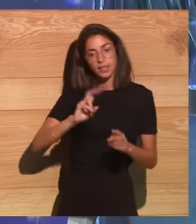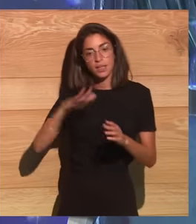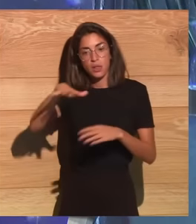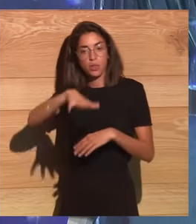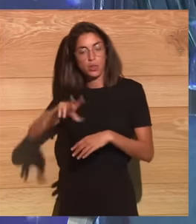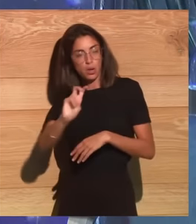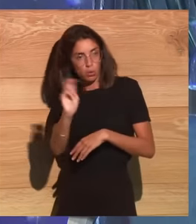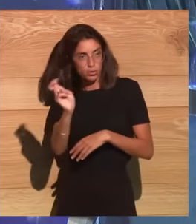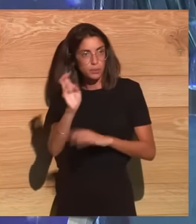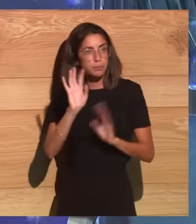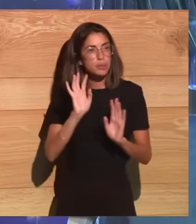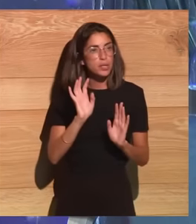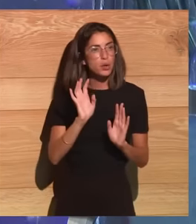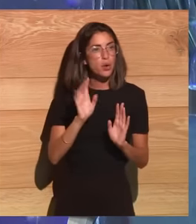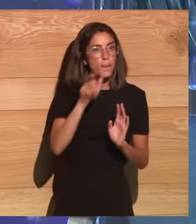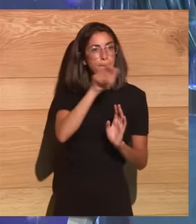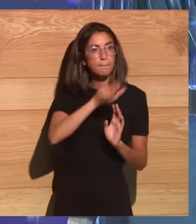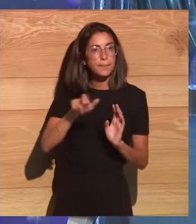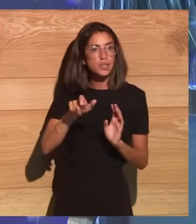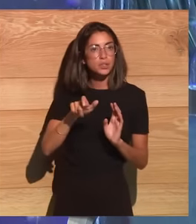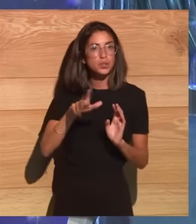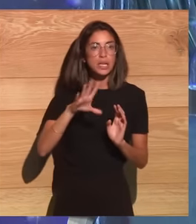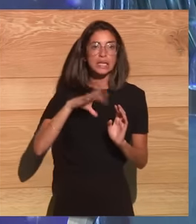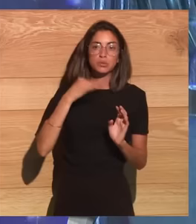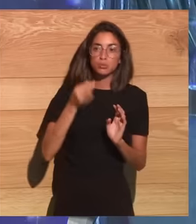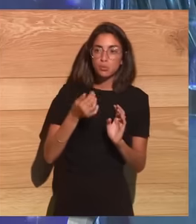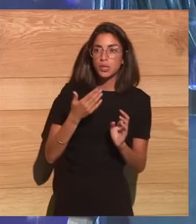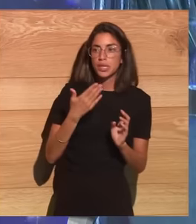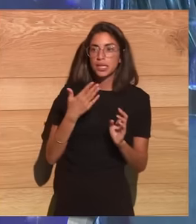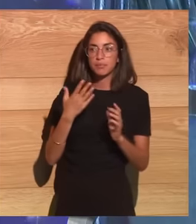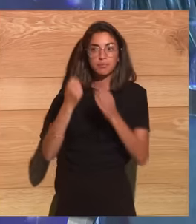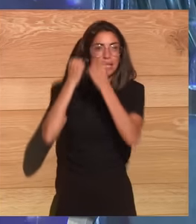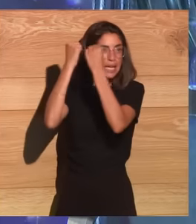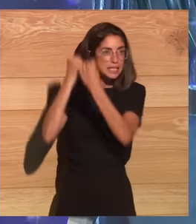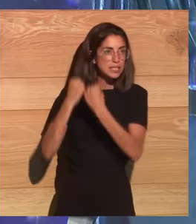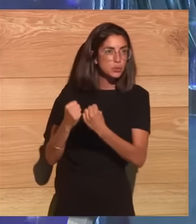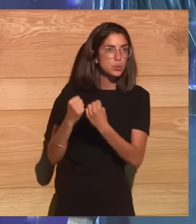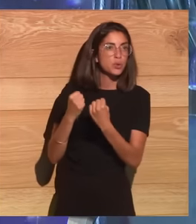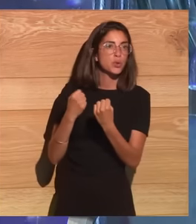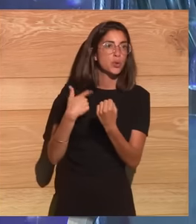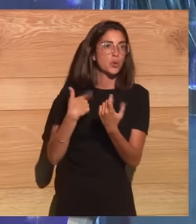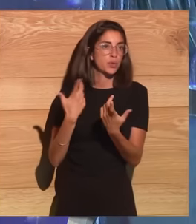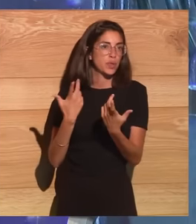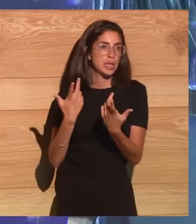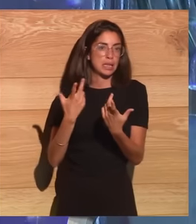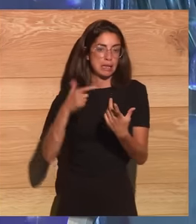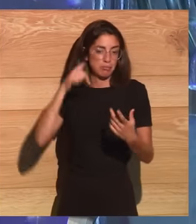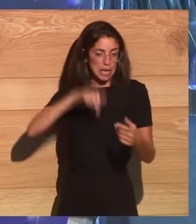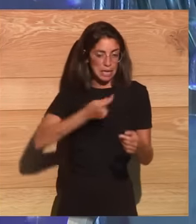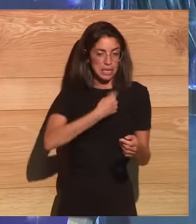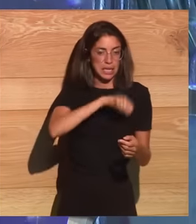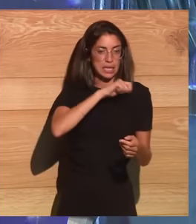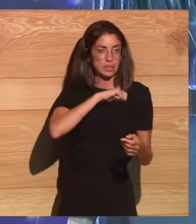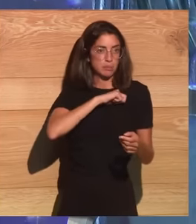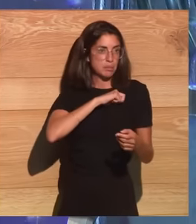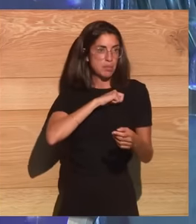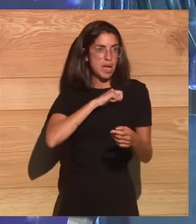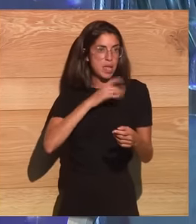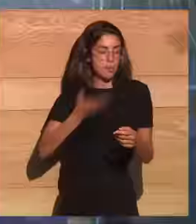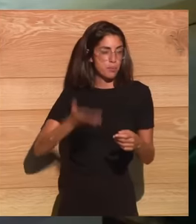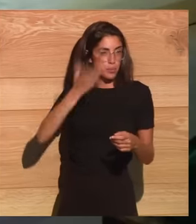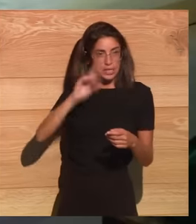con gente que a lo mejor pues es el probablemente la institución más grande de la comedia en España de los últimos 30 años. Por edad,